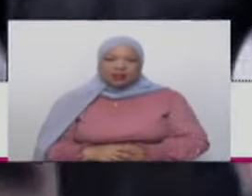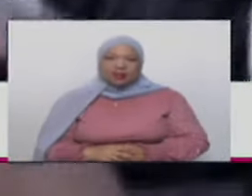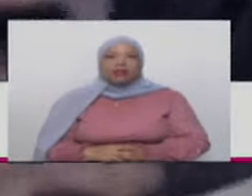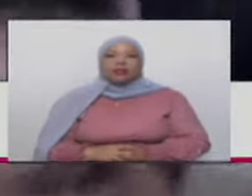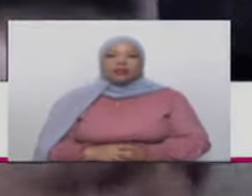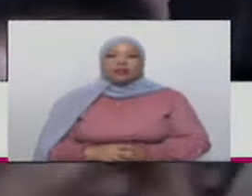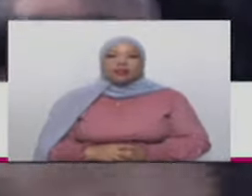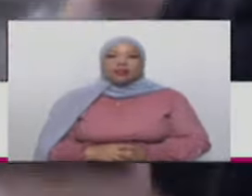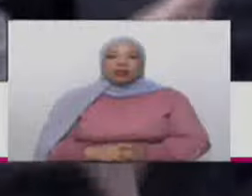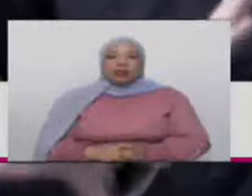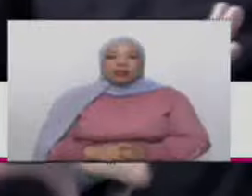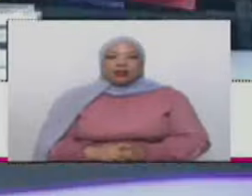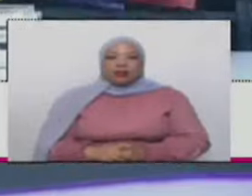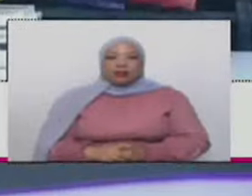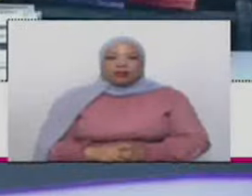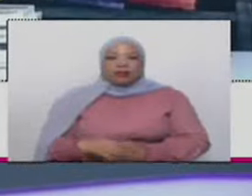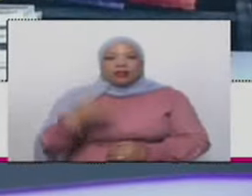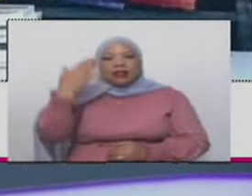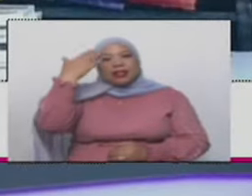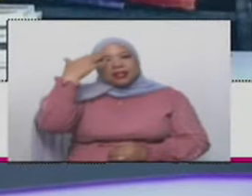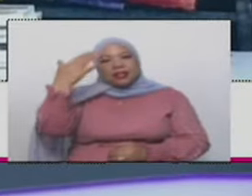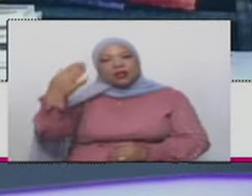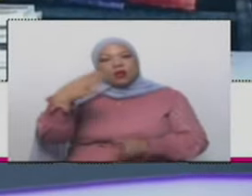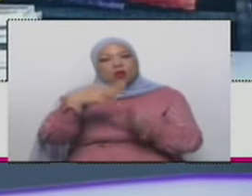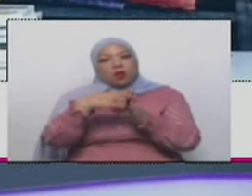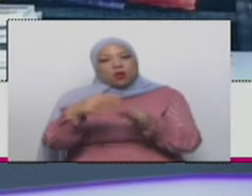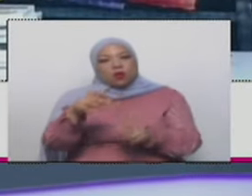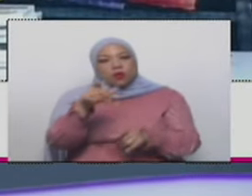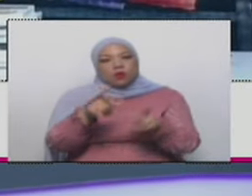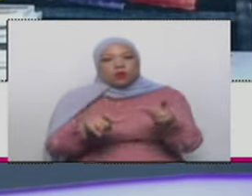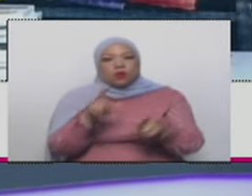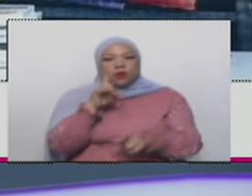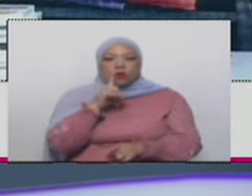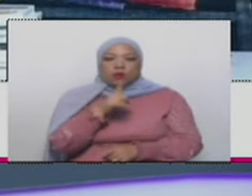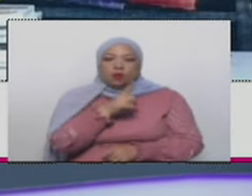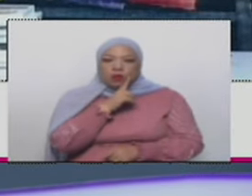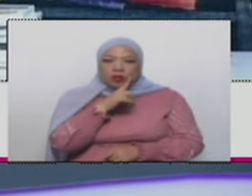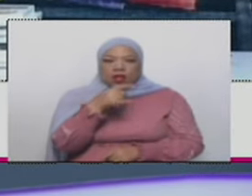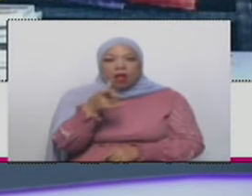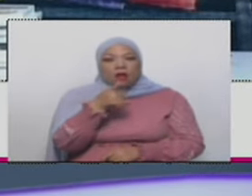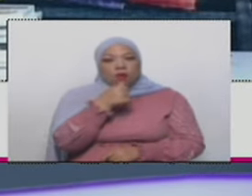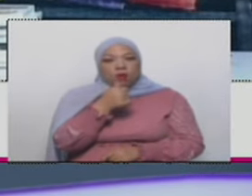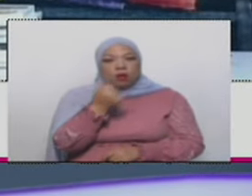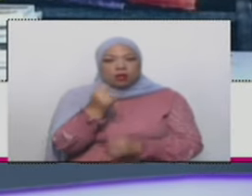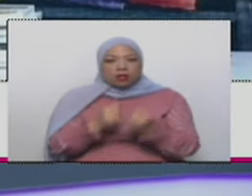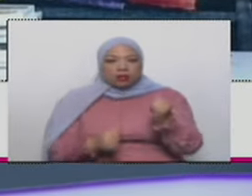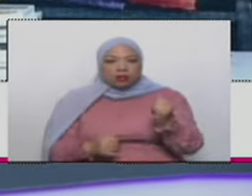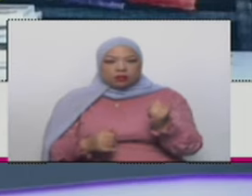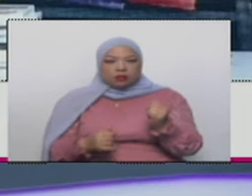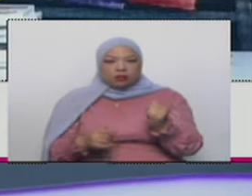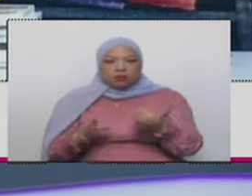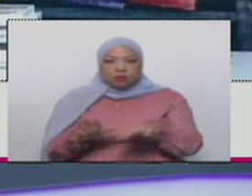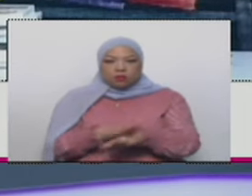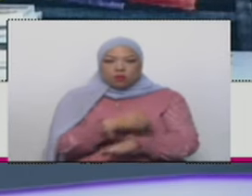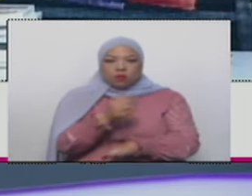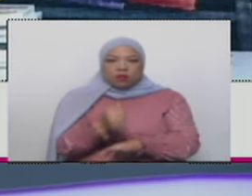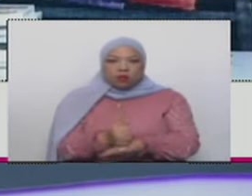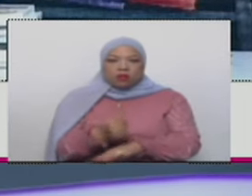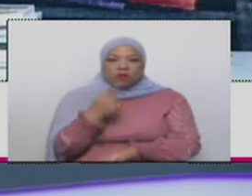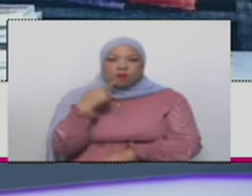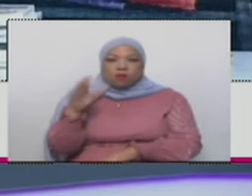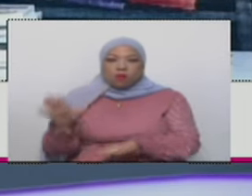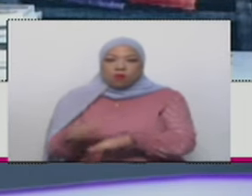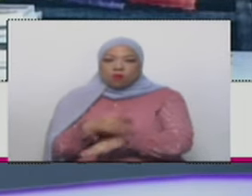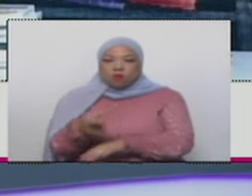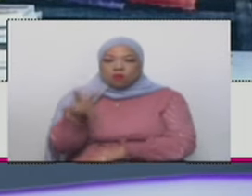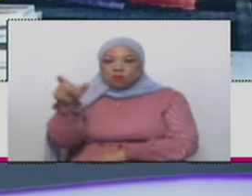Bueno, mi saludo a todos los presentes. A los que no nombré, no me los pusieron en la lista. No es culpa mía, es culpa